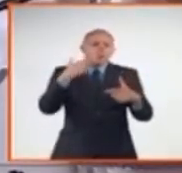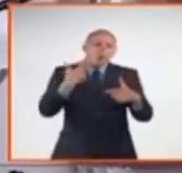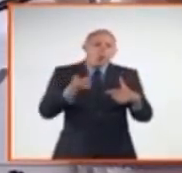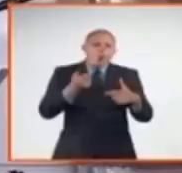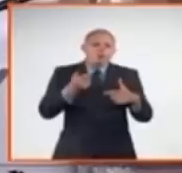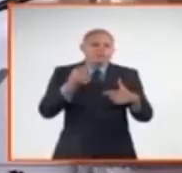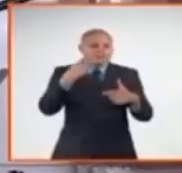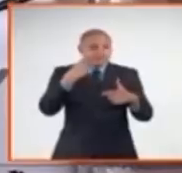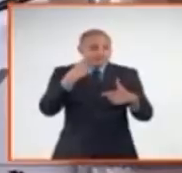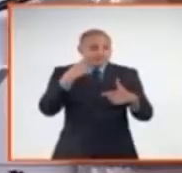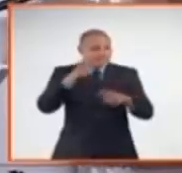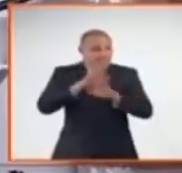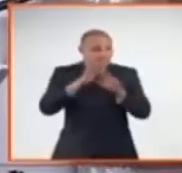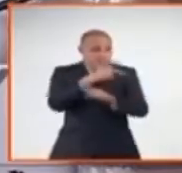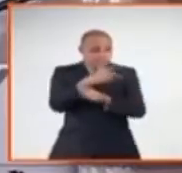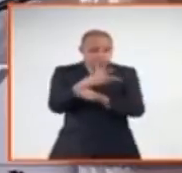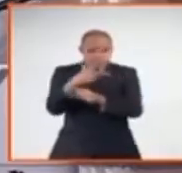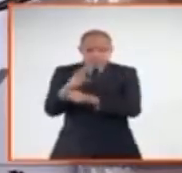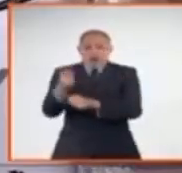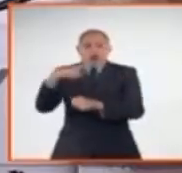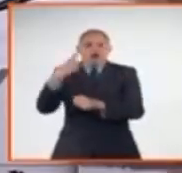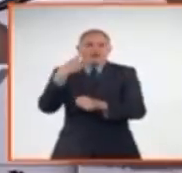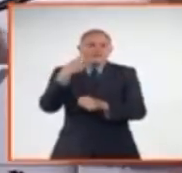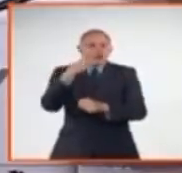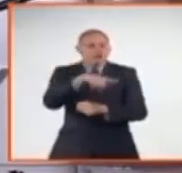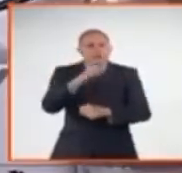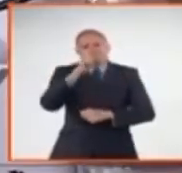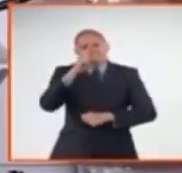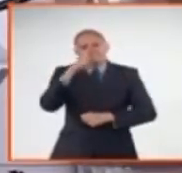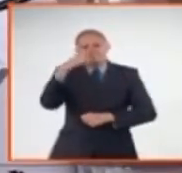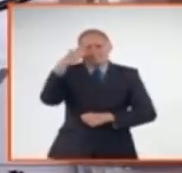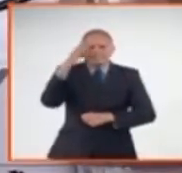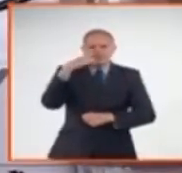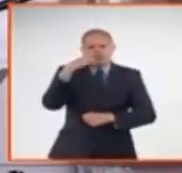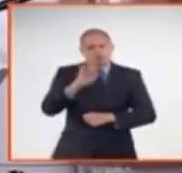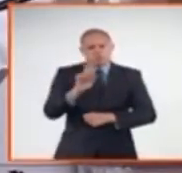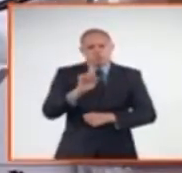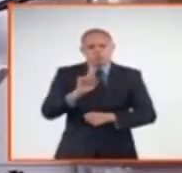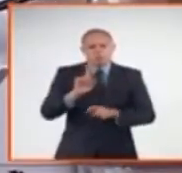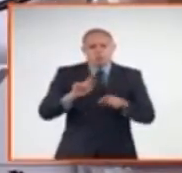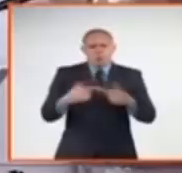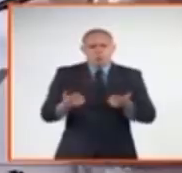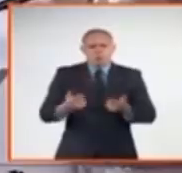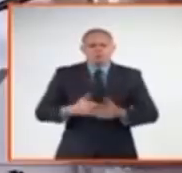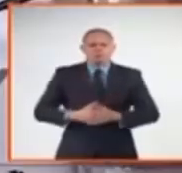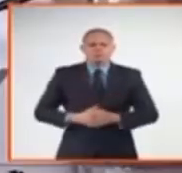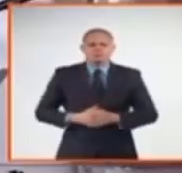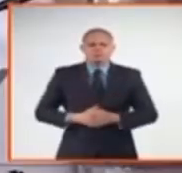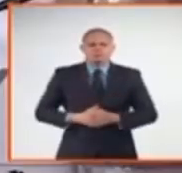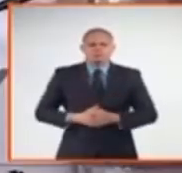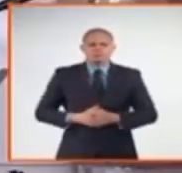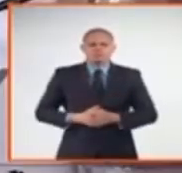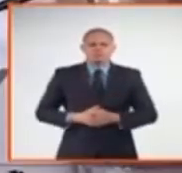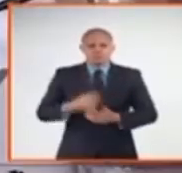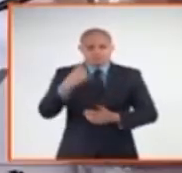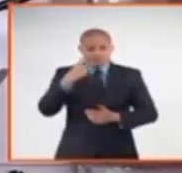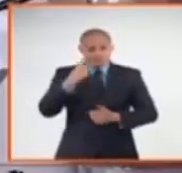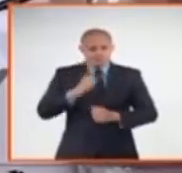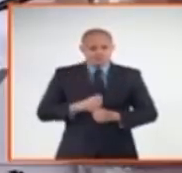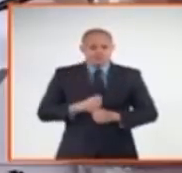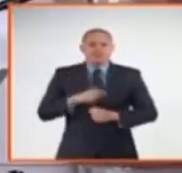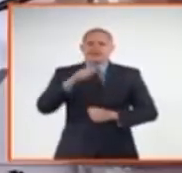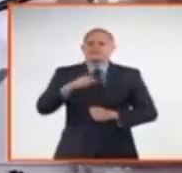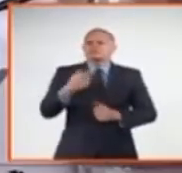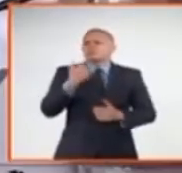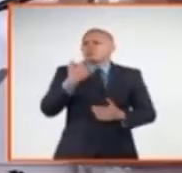en los estudios y la efectividad es a nivel de terreno como llamábamos nivel llave un poco en la